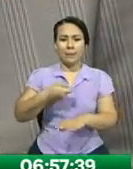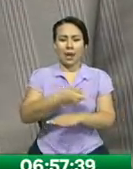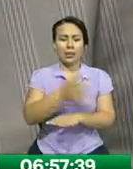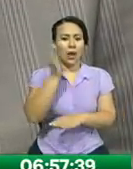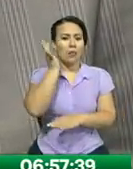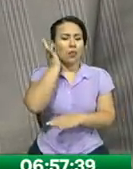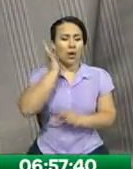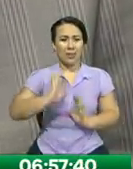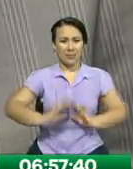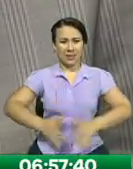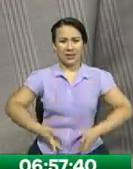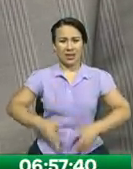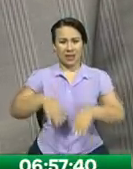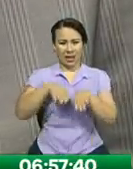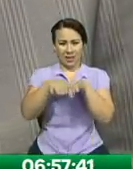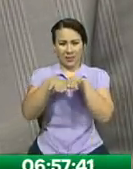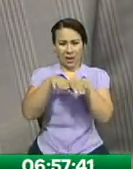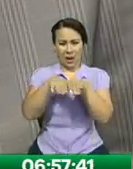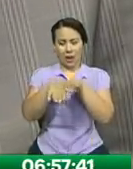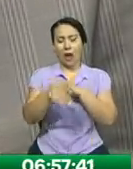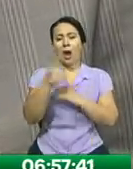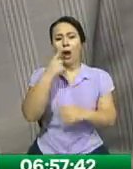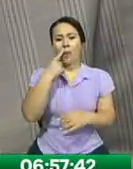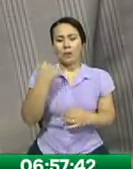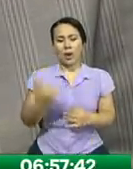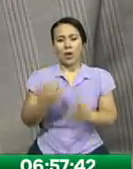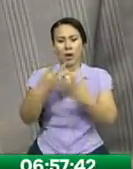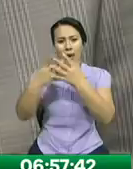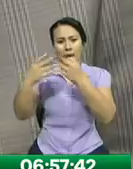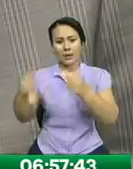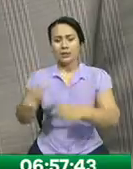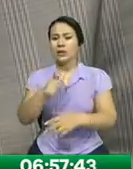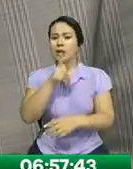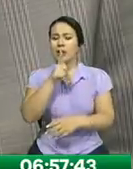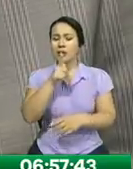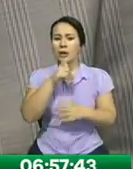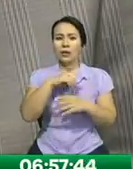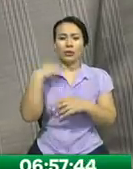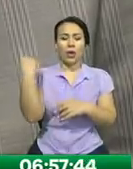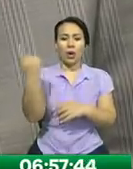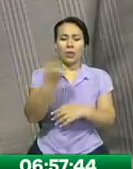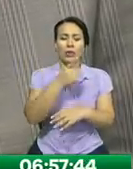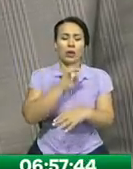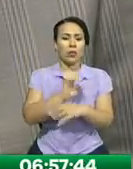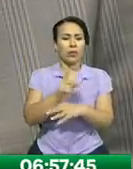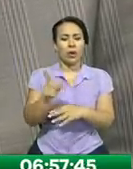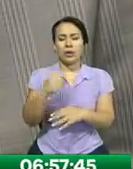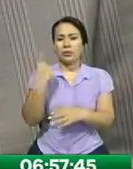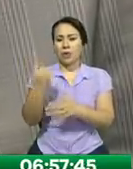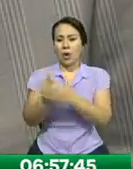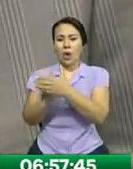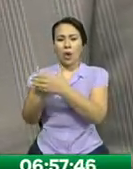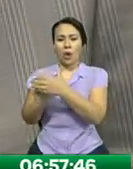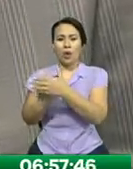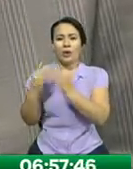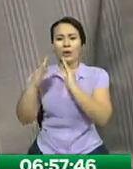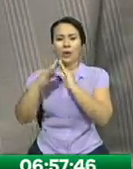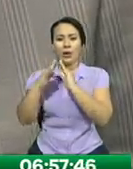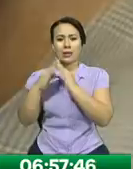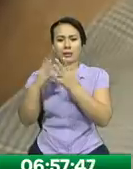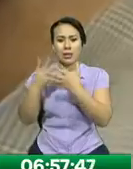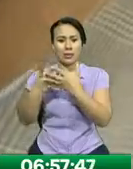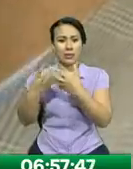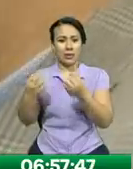centro de rehabilitación social de máxima seguridad por ser un delito de conmoción nacional. Y el señor tendrá que pagar todos los años de